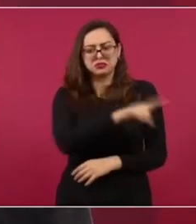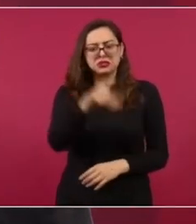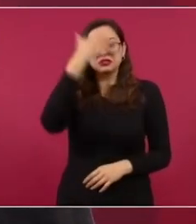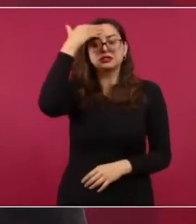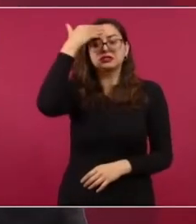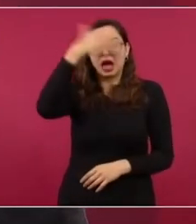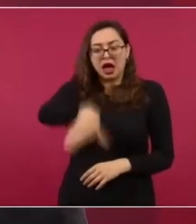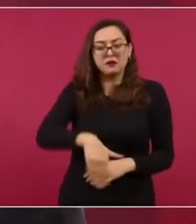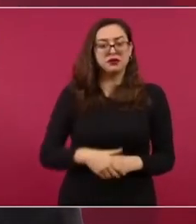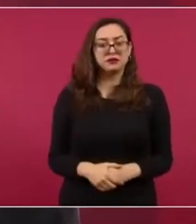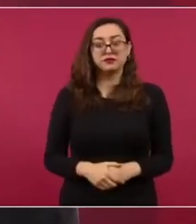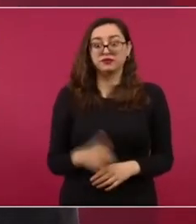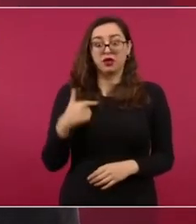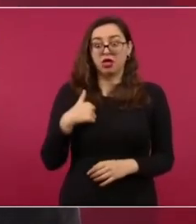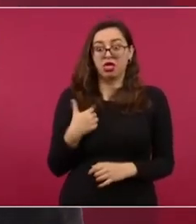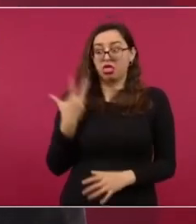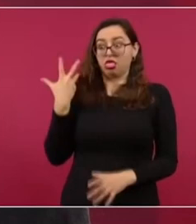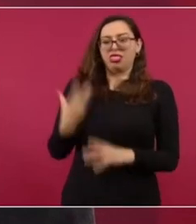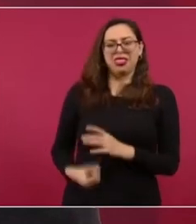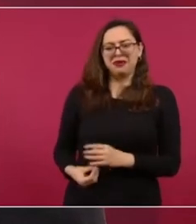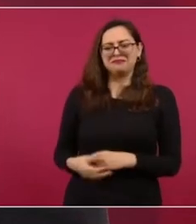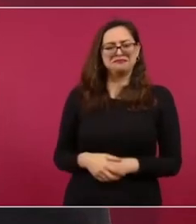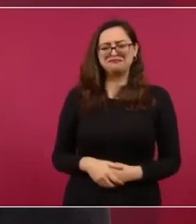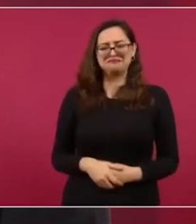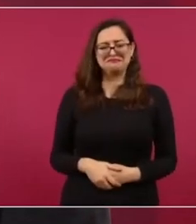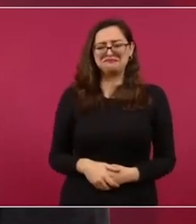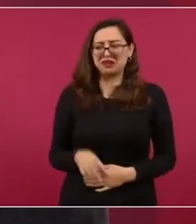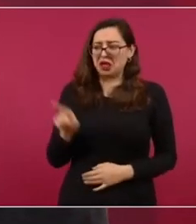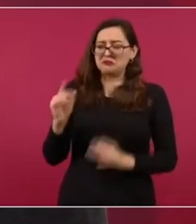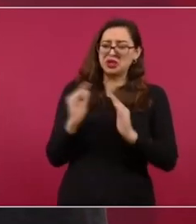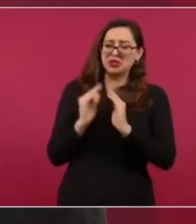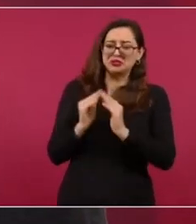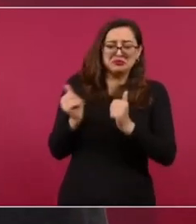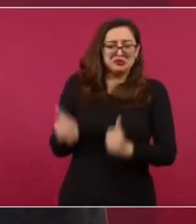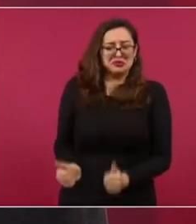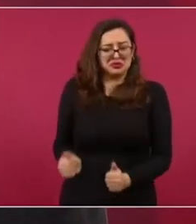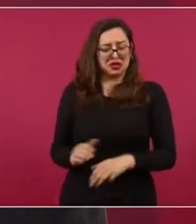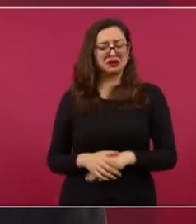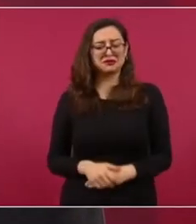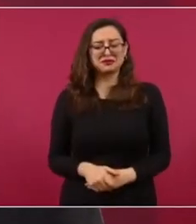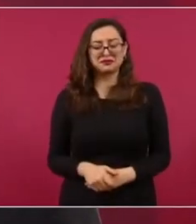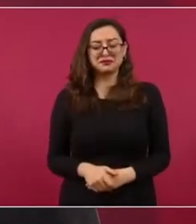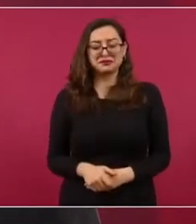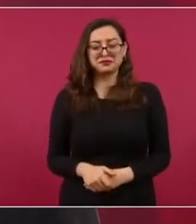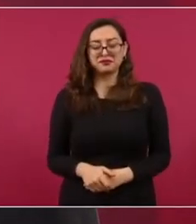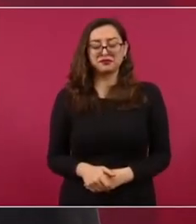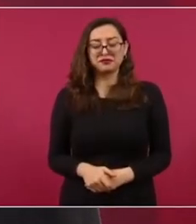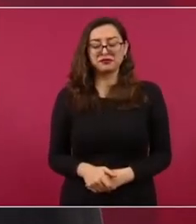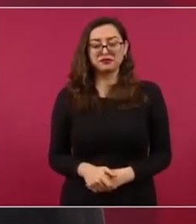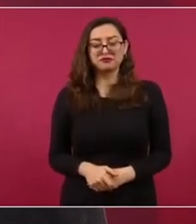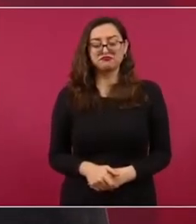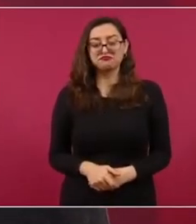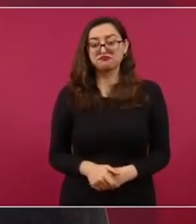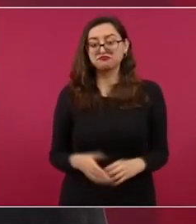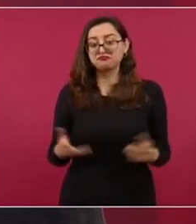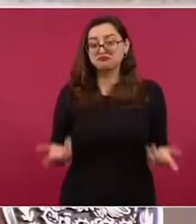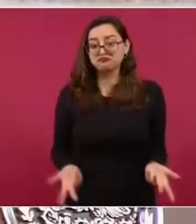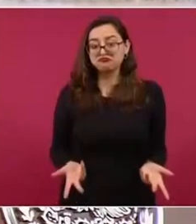se padece, se sufre cuando se va a la cárcel